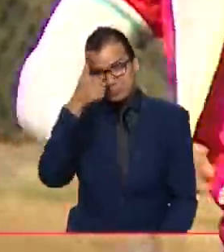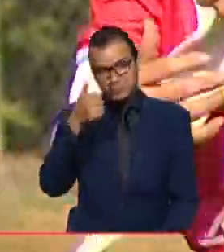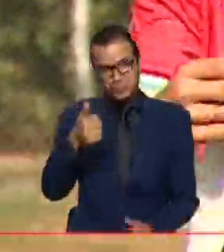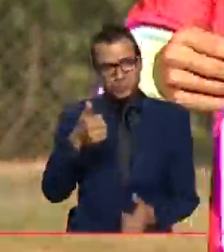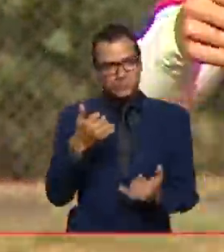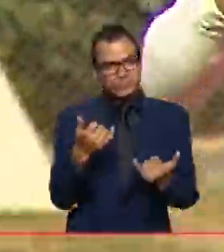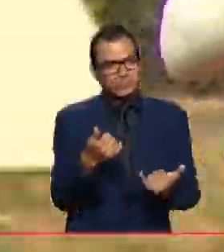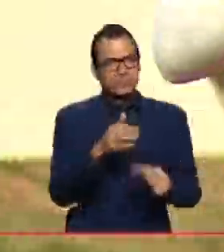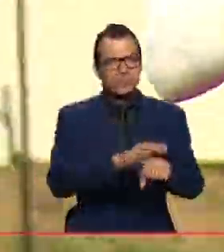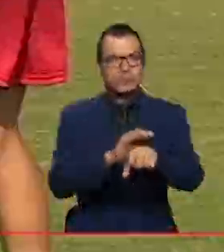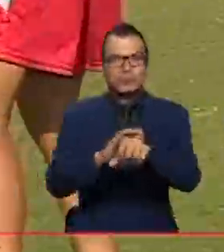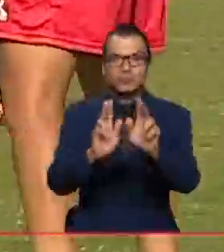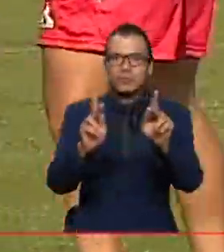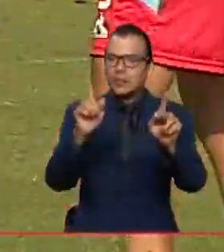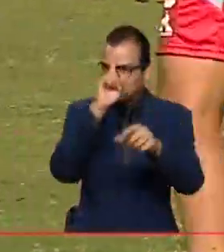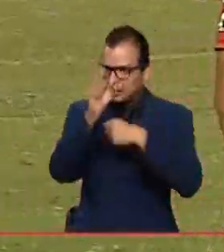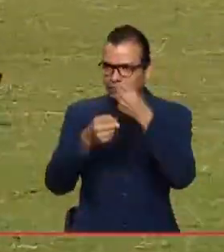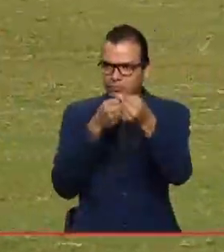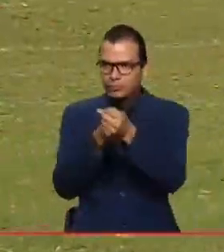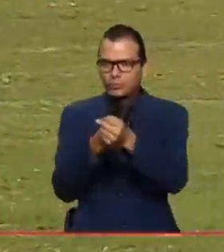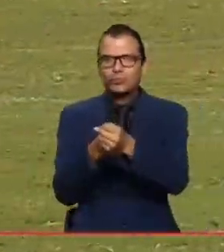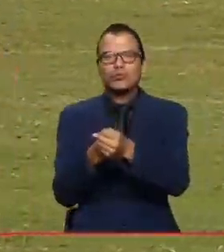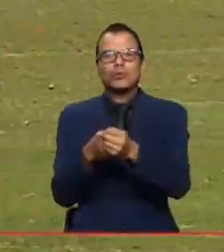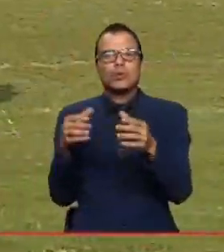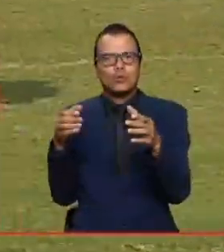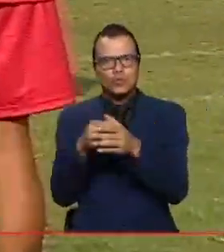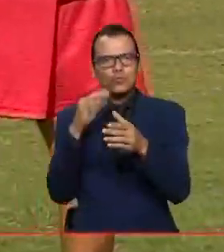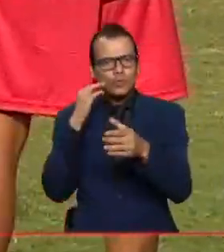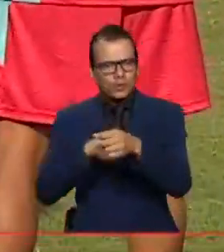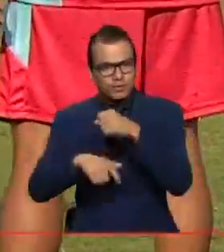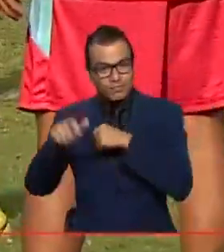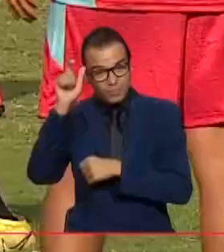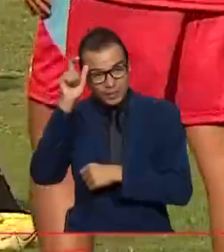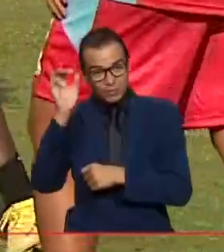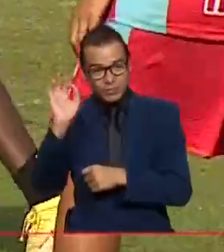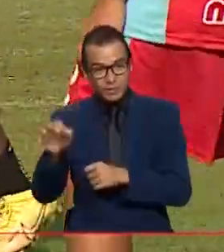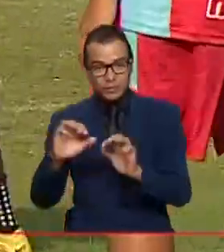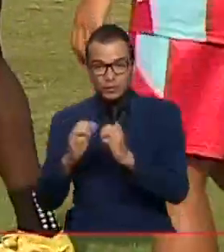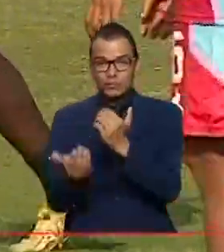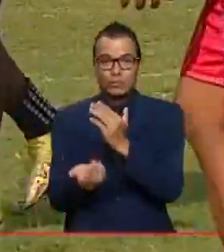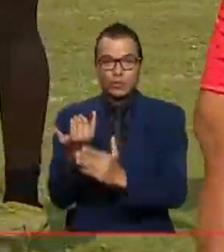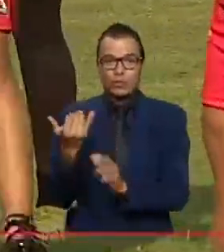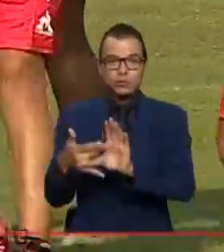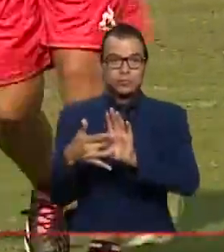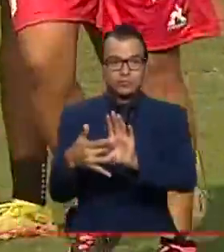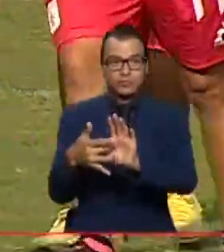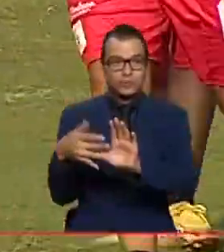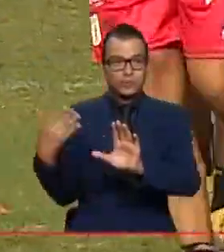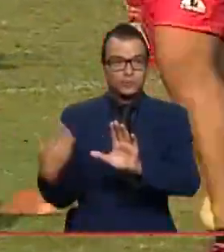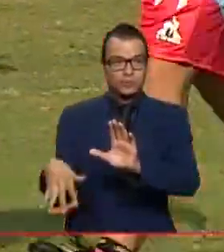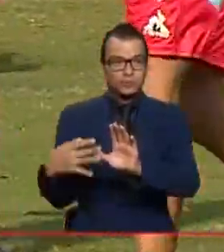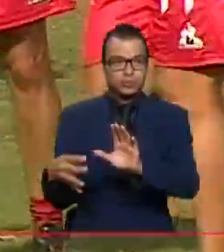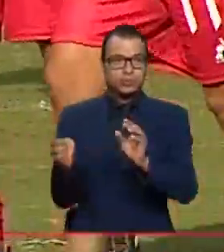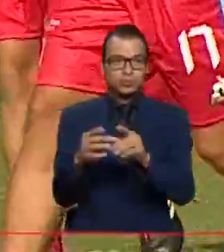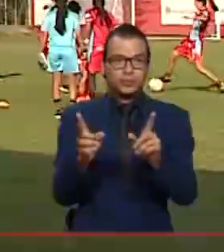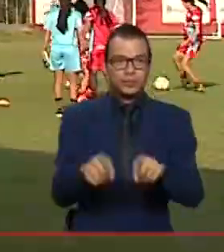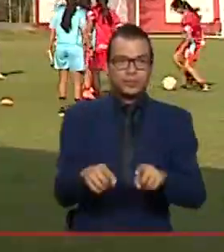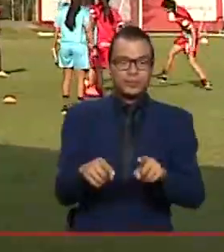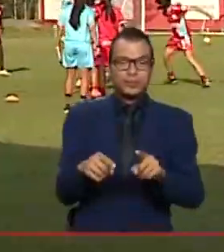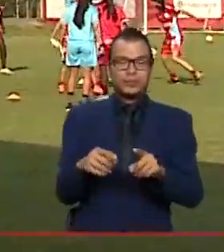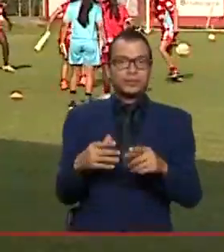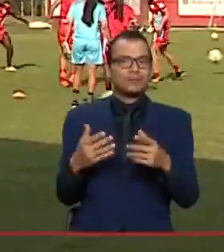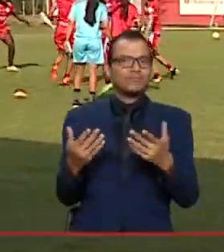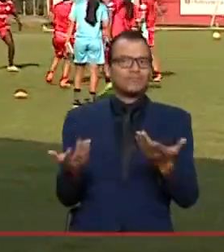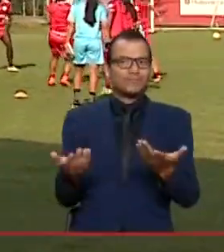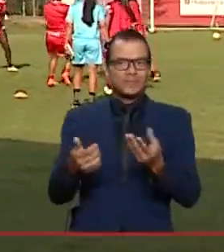una invitación al hincha a que crean este nuevo proceso, que seguramente veremos muchas caras nuevas, no solamente en el plantel, en el cuerpo técnico, sino también dentro de la cancha, pero